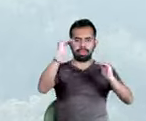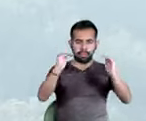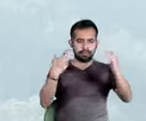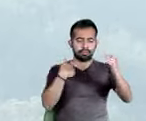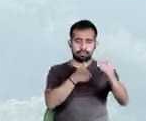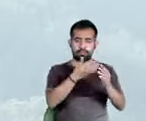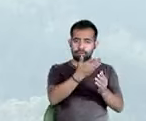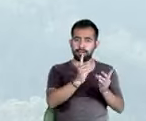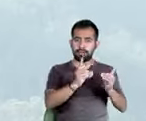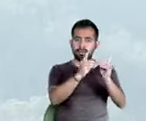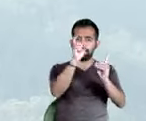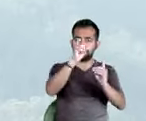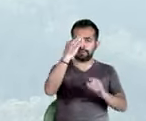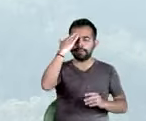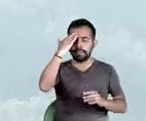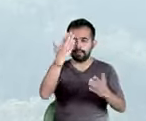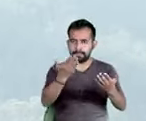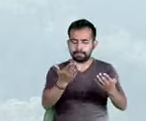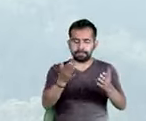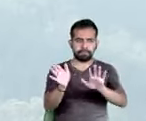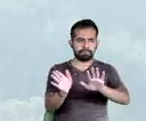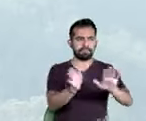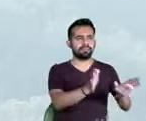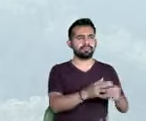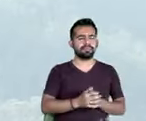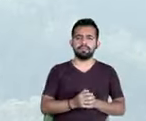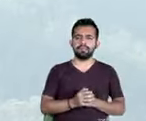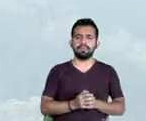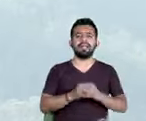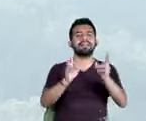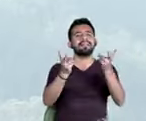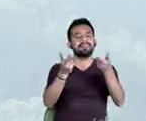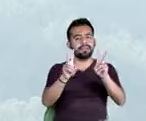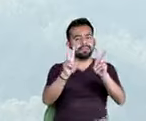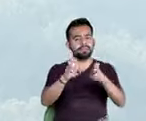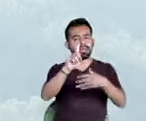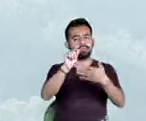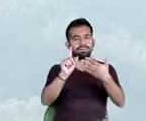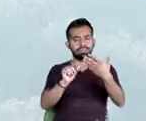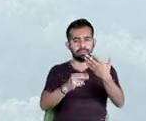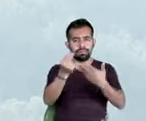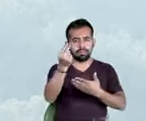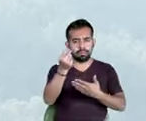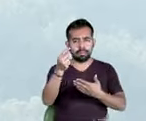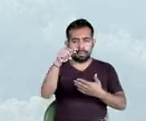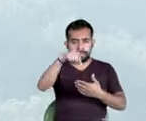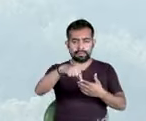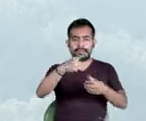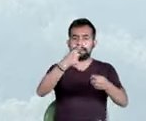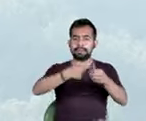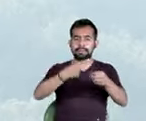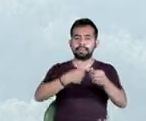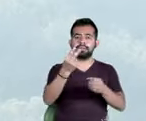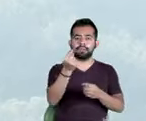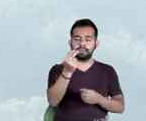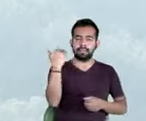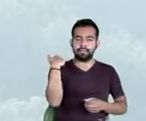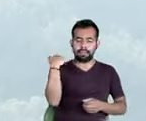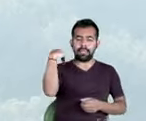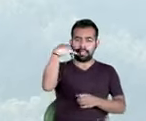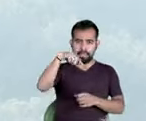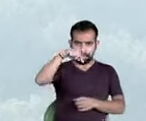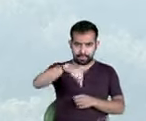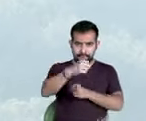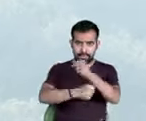esto lo podamos hacer. En términos ya presupuestarios, el municipio de Quito tiene para este año al